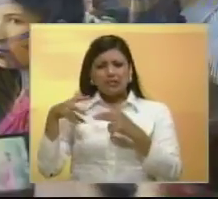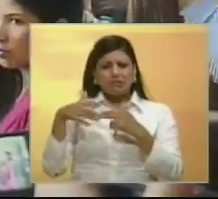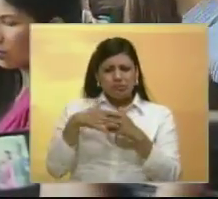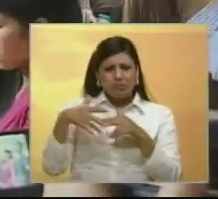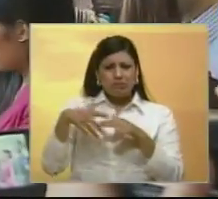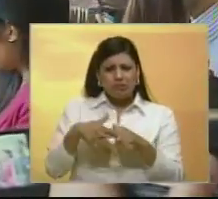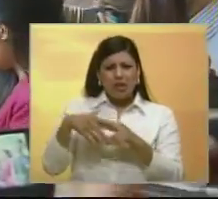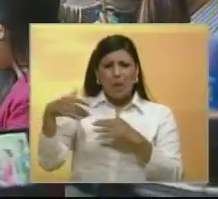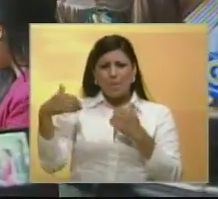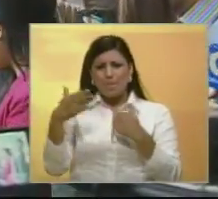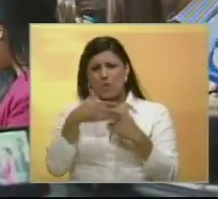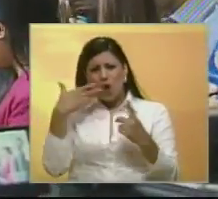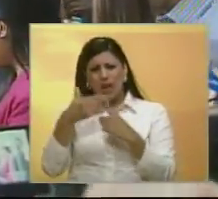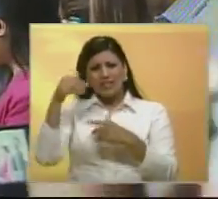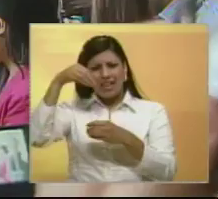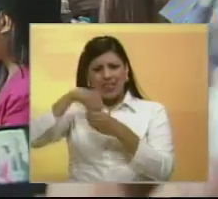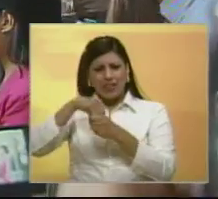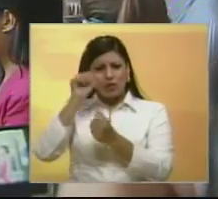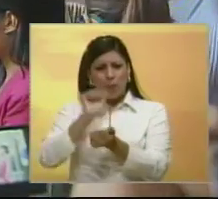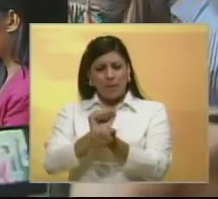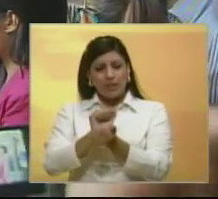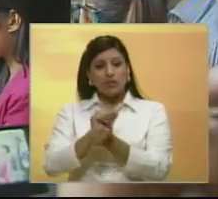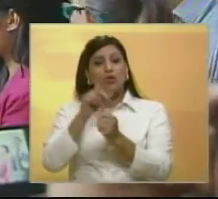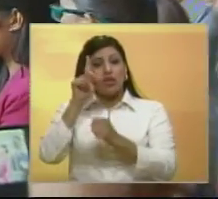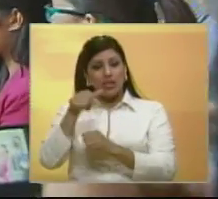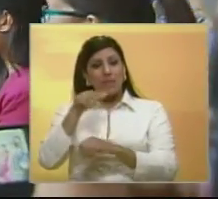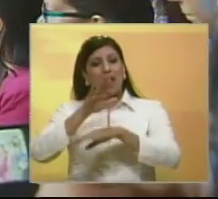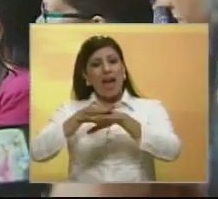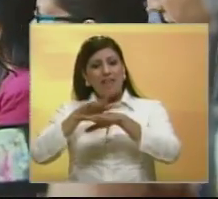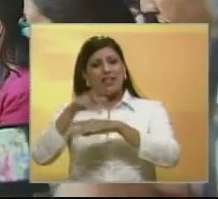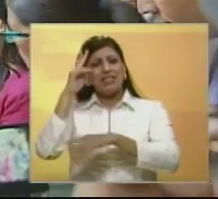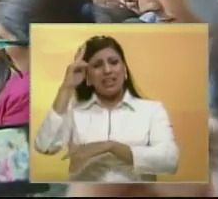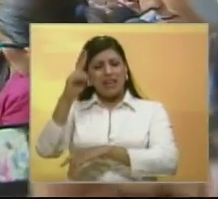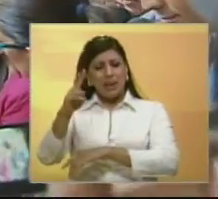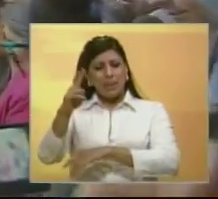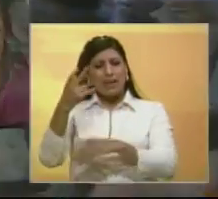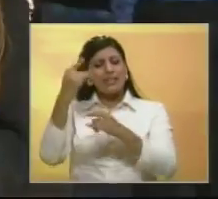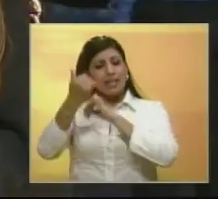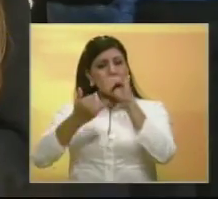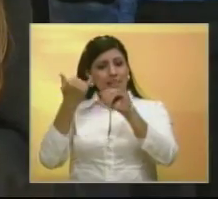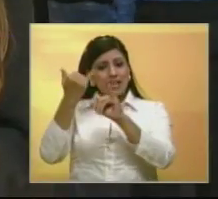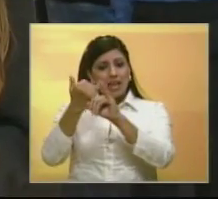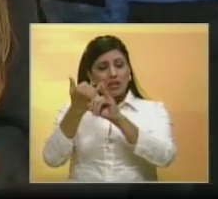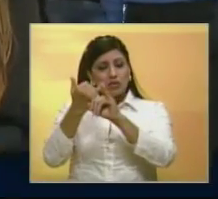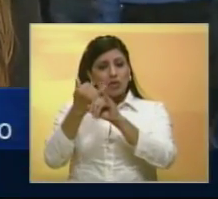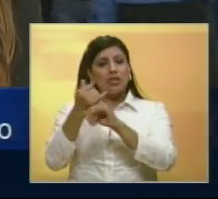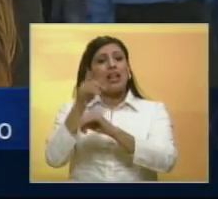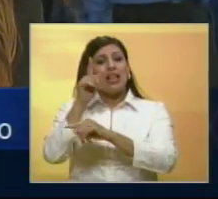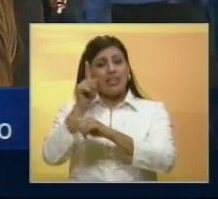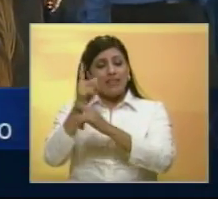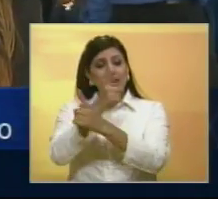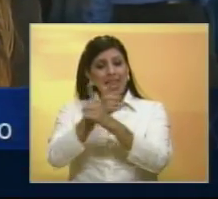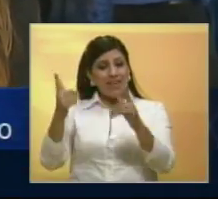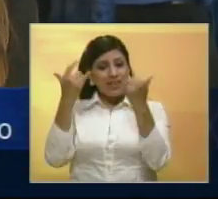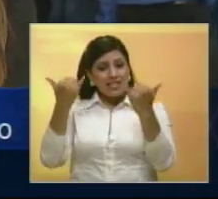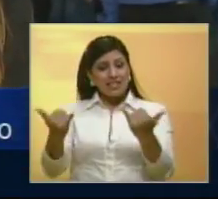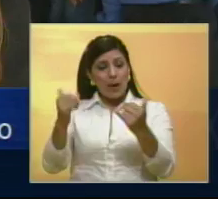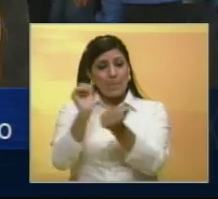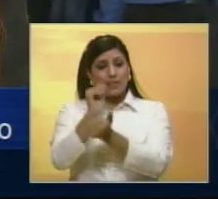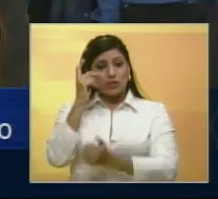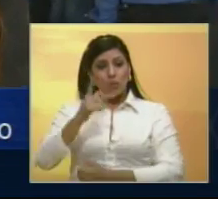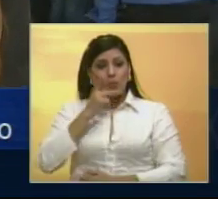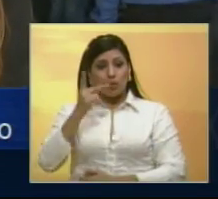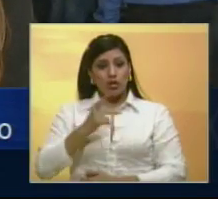en los diferentes penales del país. De igual forma abogan porque se respeten los tratados internacionales que exigen la liberación inmediata de los